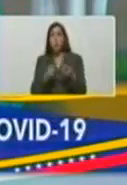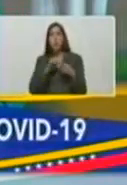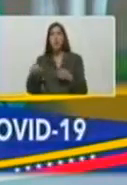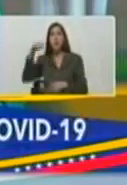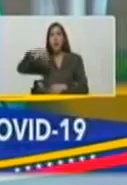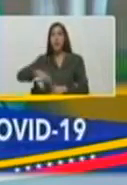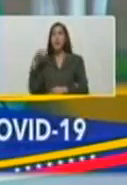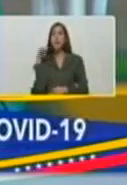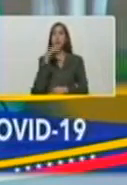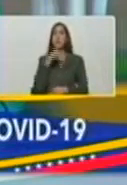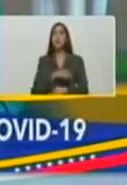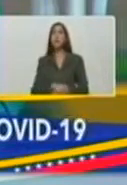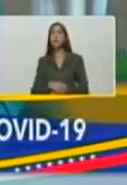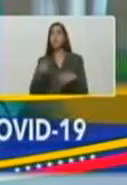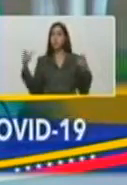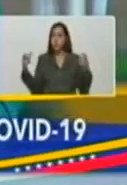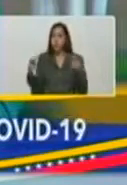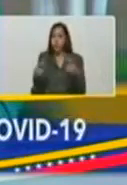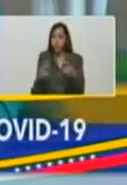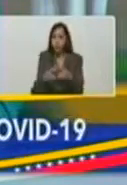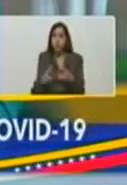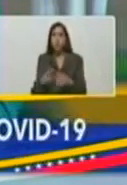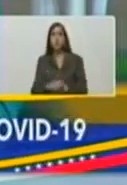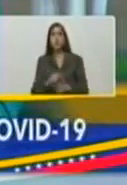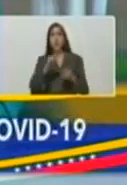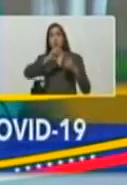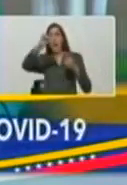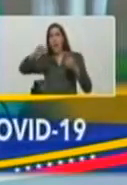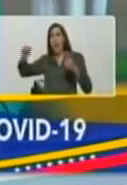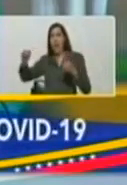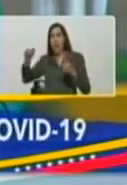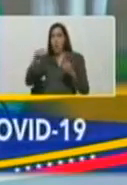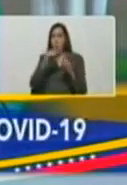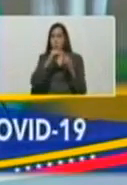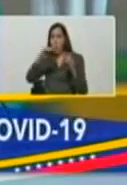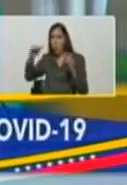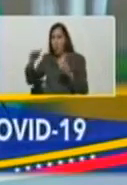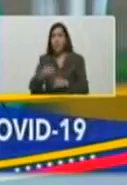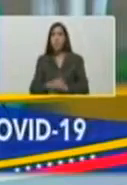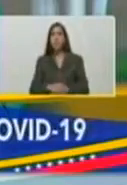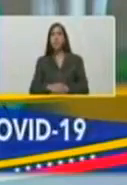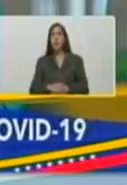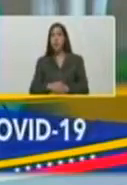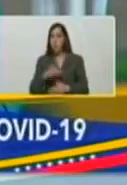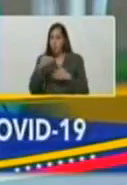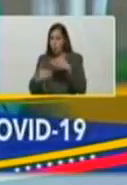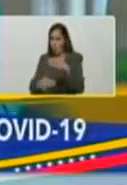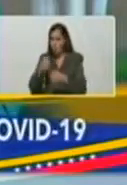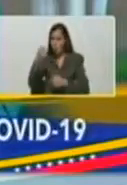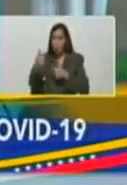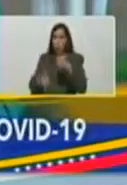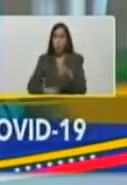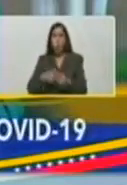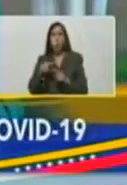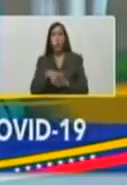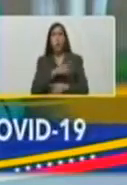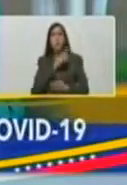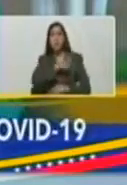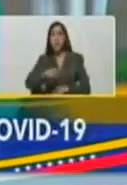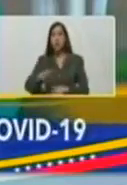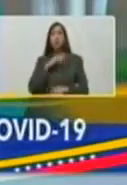está terminando hoy. La curva nacional mostró desde mediados de agosto un incremento lento de casos que comenzó a dibujar una tercera